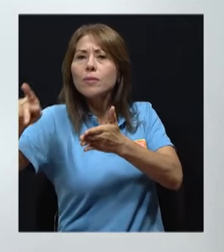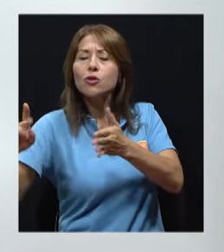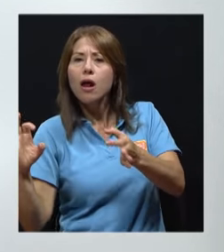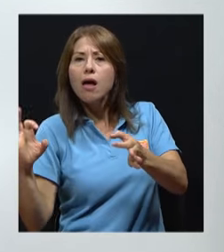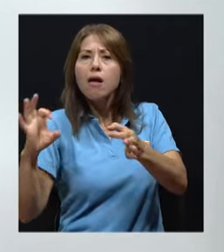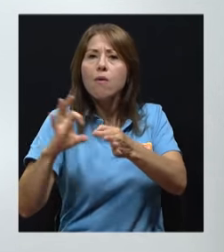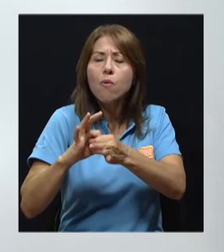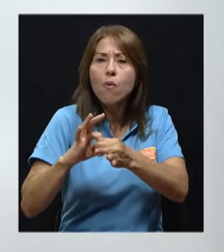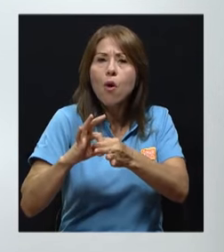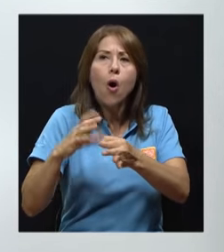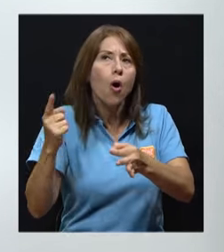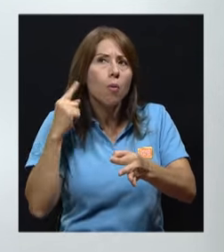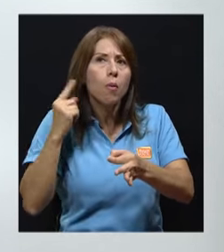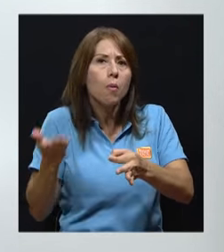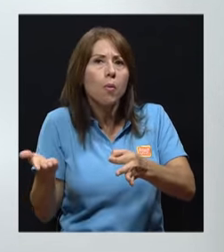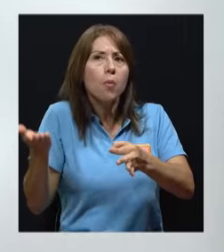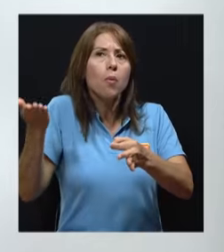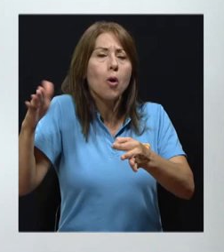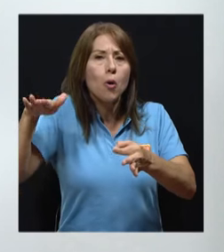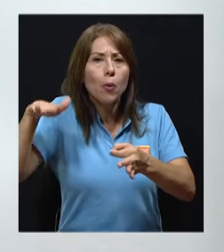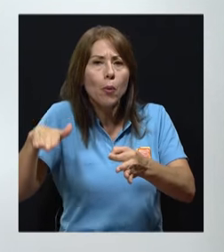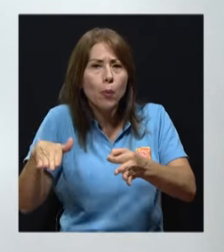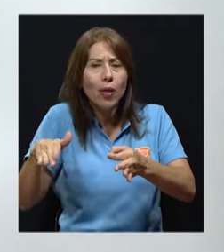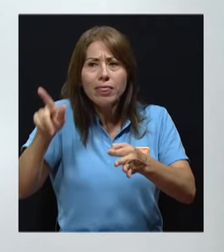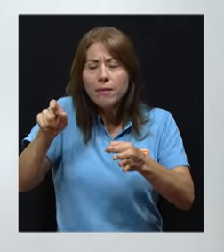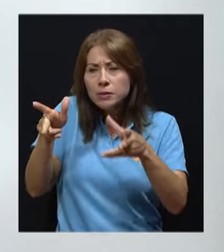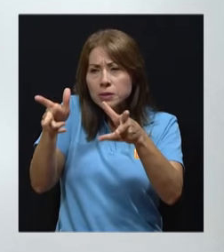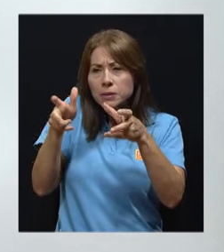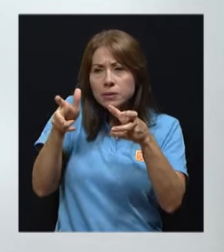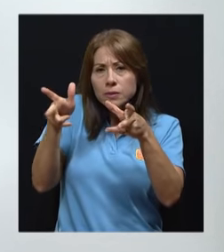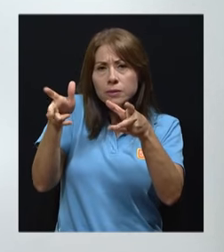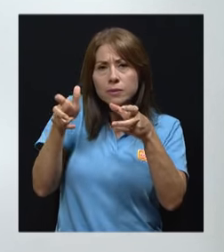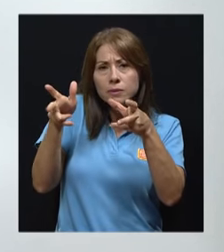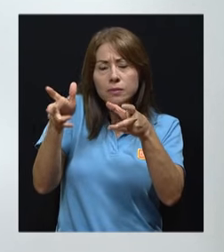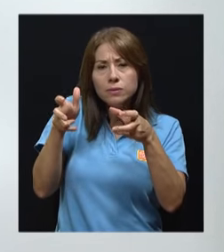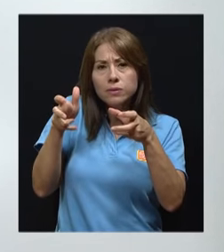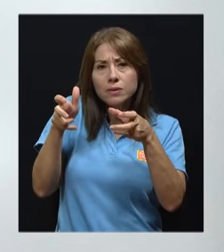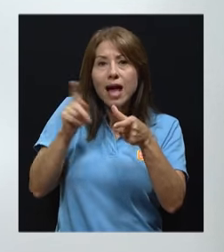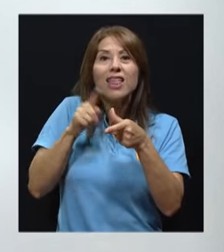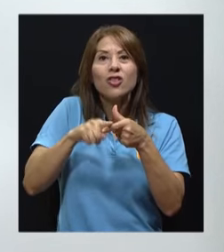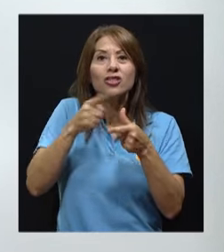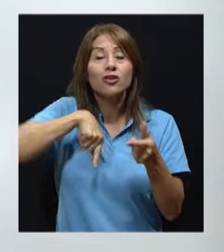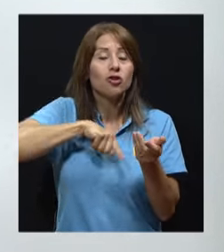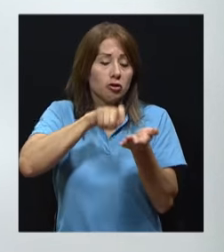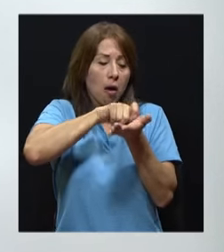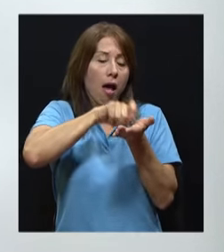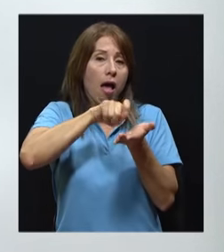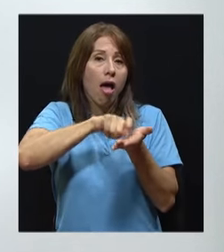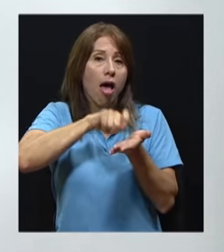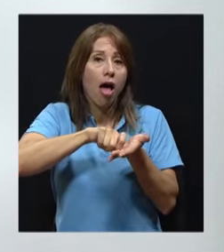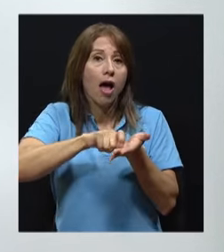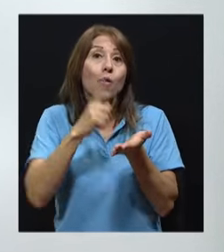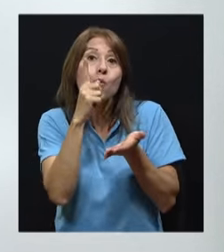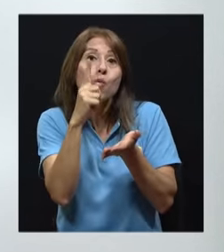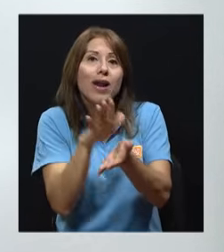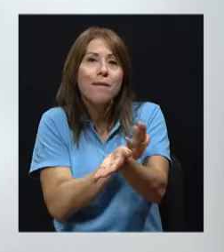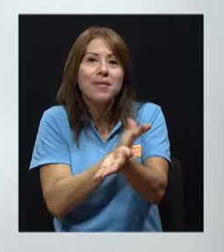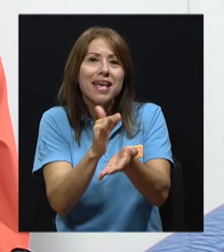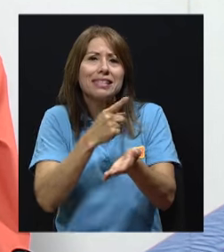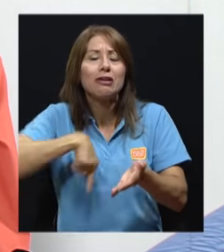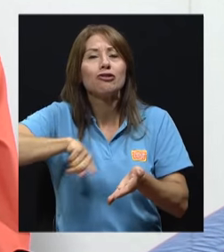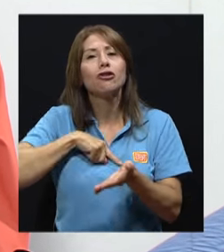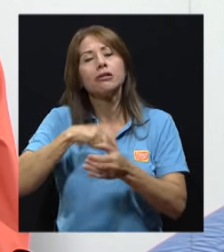estacado cuánd sube volumen cuando baja el volumen Y entonces en una pieza se nos ha convertido en se meses de